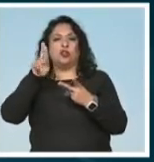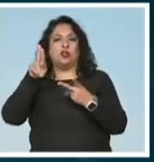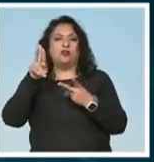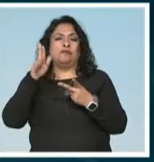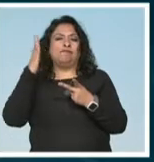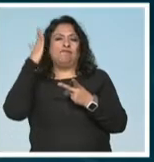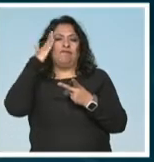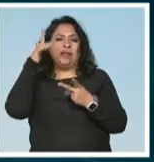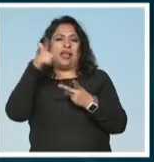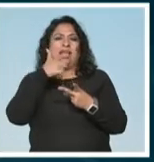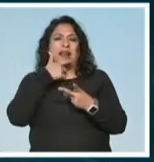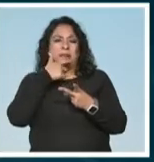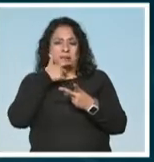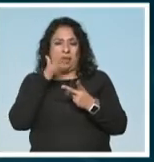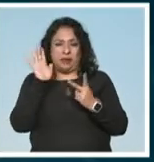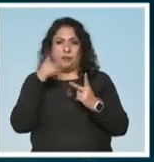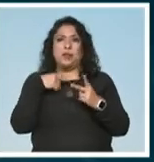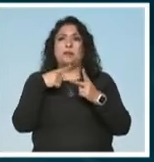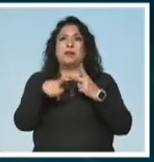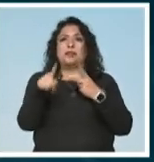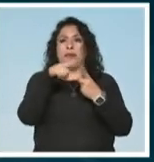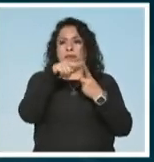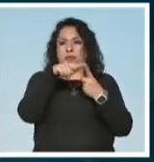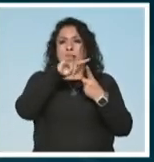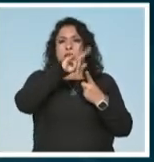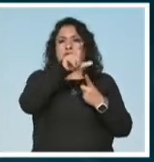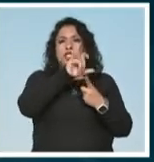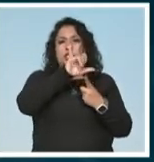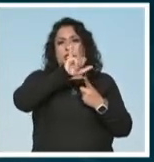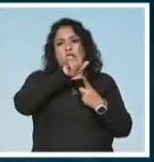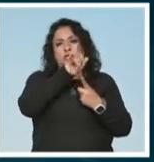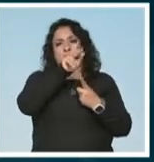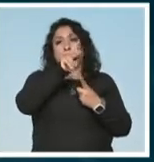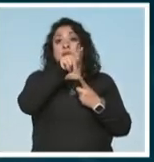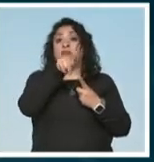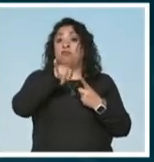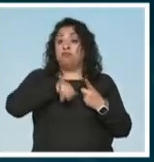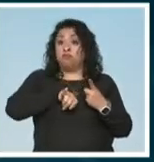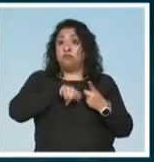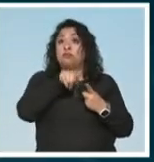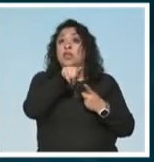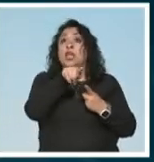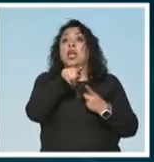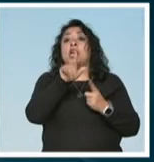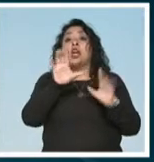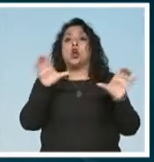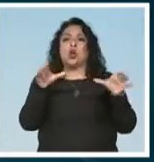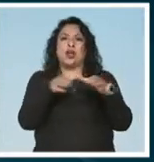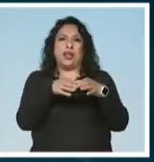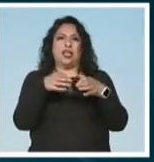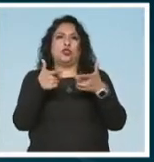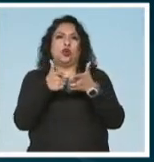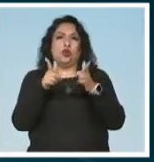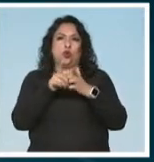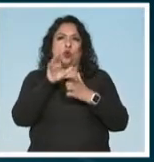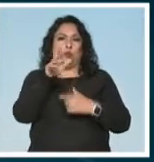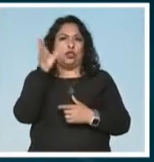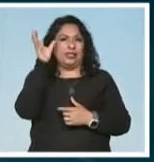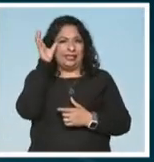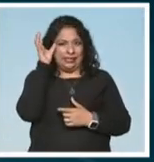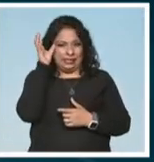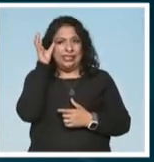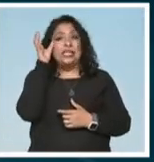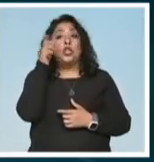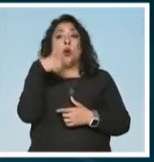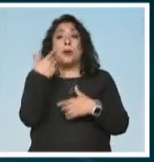ministra del Reino Unido. Vamos a empezar con Xi Jinping, y bueno, interesante lo que está ocurriendo en el Congreso del Partido Comunista Chino,